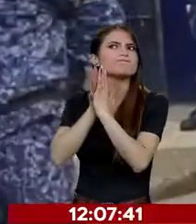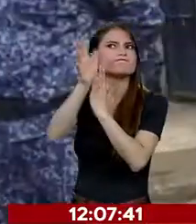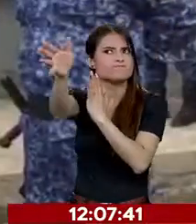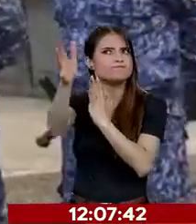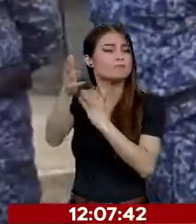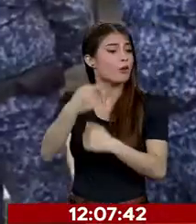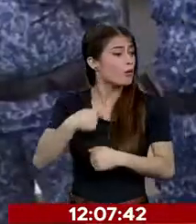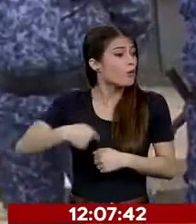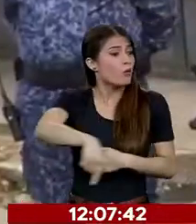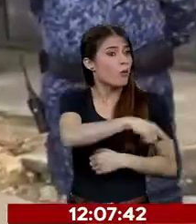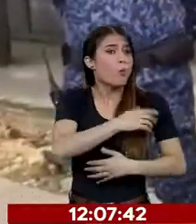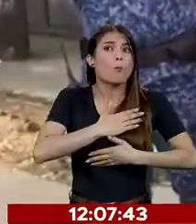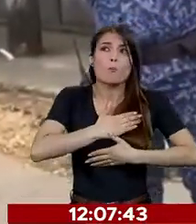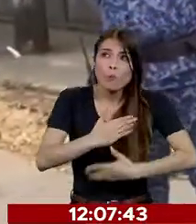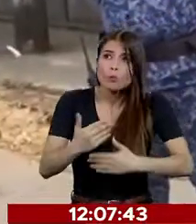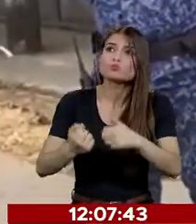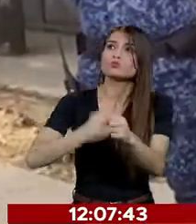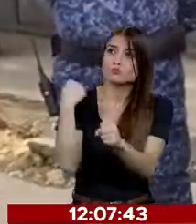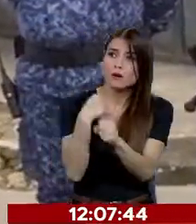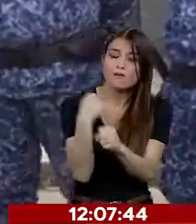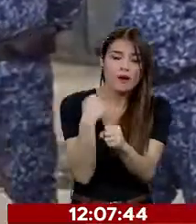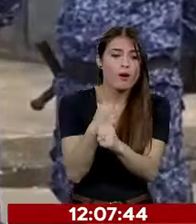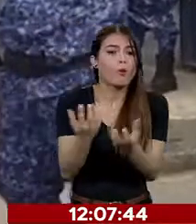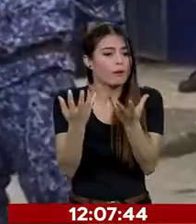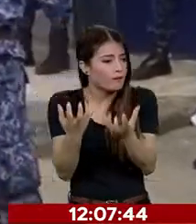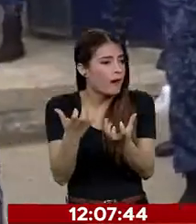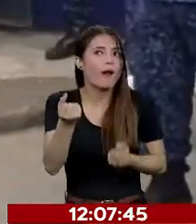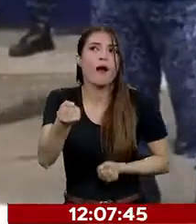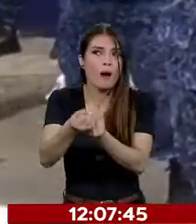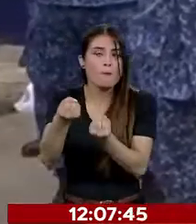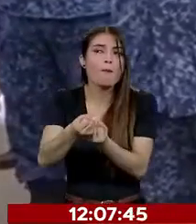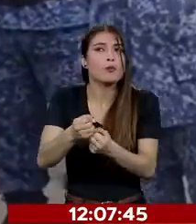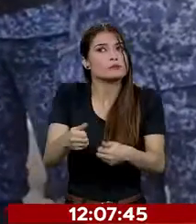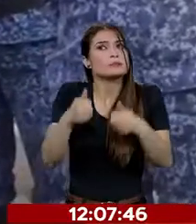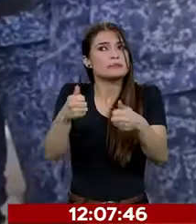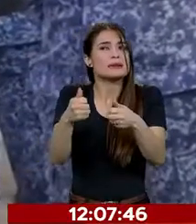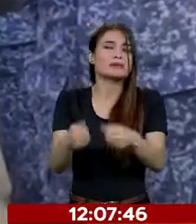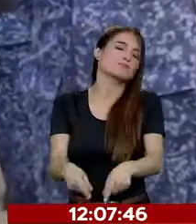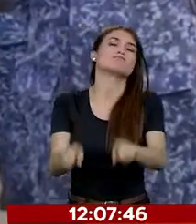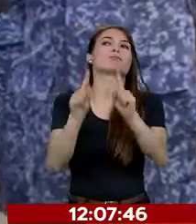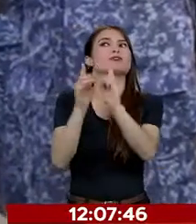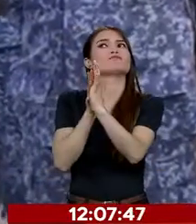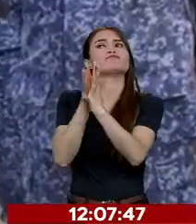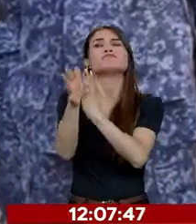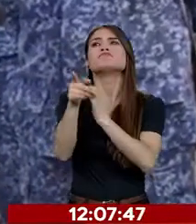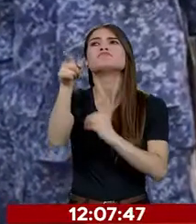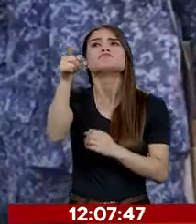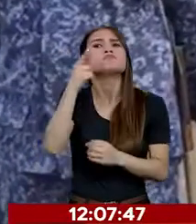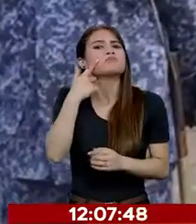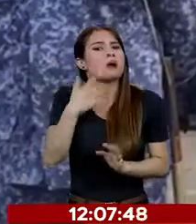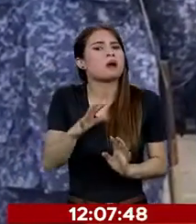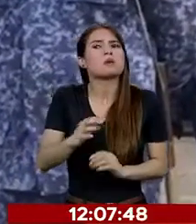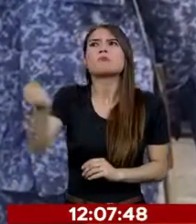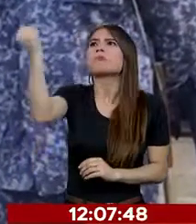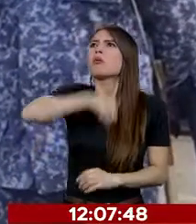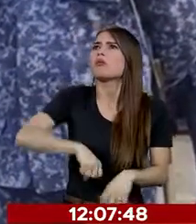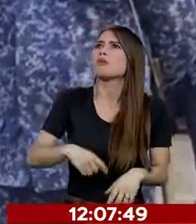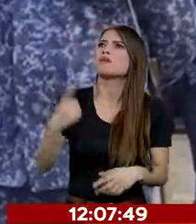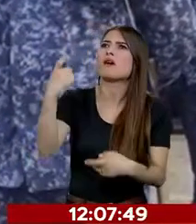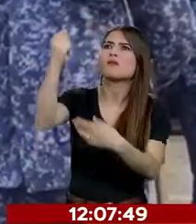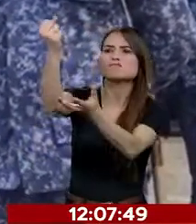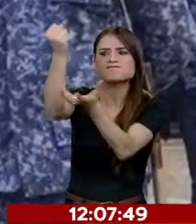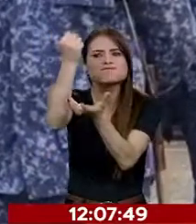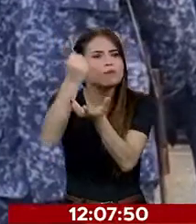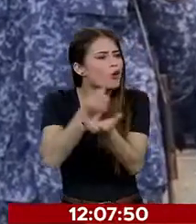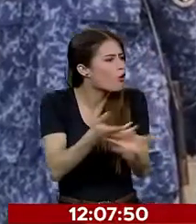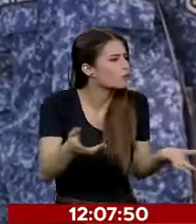nuestro compromiso frente a la labor que desempeñamos, pero contarles que debido a la indolencia para la asignación de los recursos, nuestro